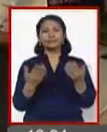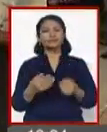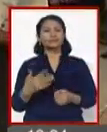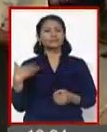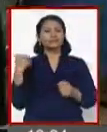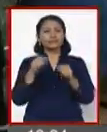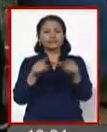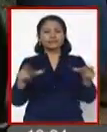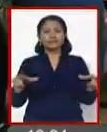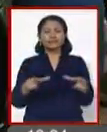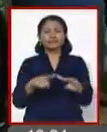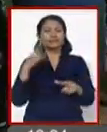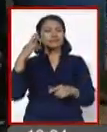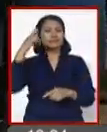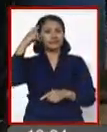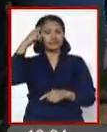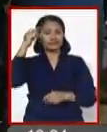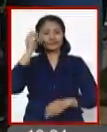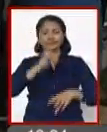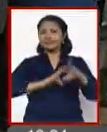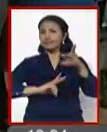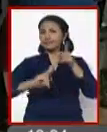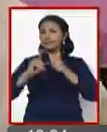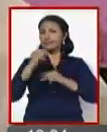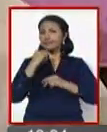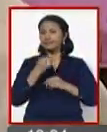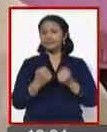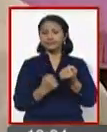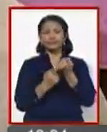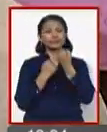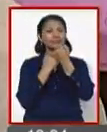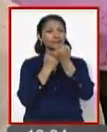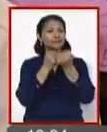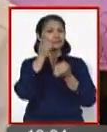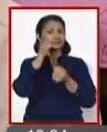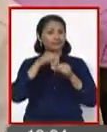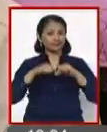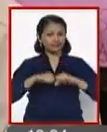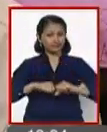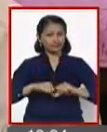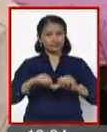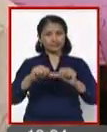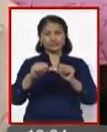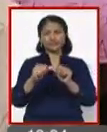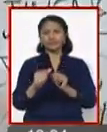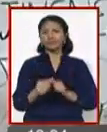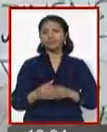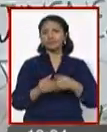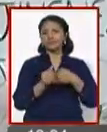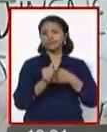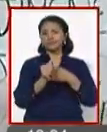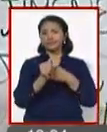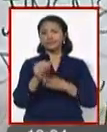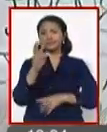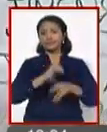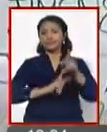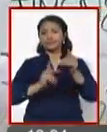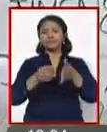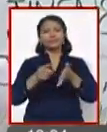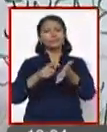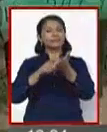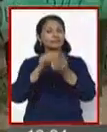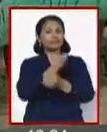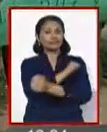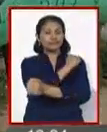derecho propietario y esa es la razón por la cual los vecinos también dan su apoyo para que ella pueda continuar al frente de este juzgado. Pobladores también exigen